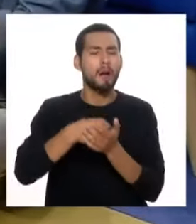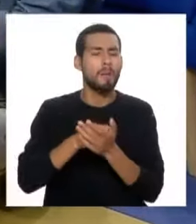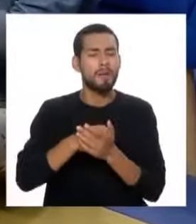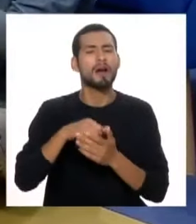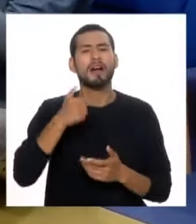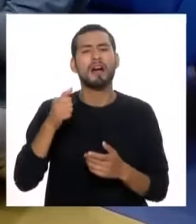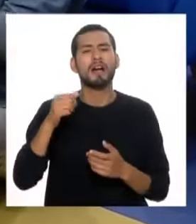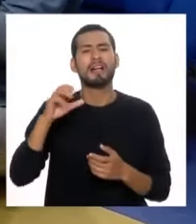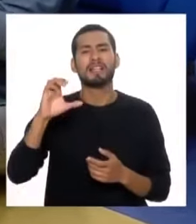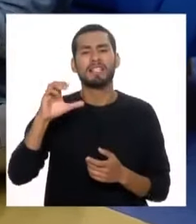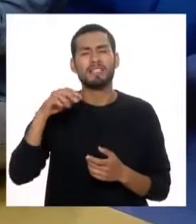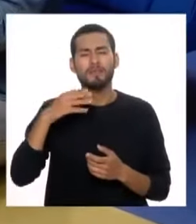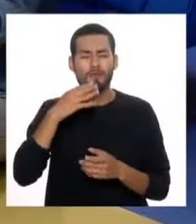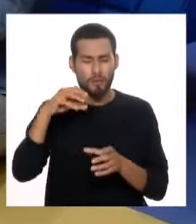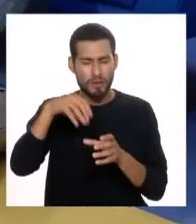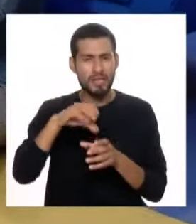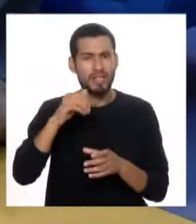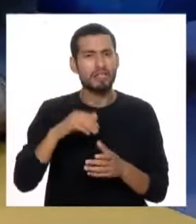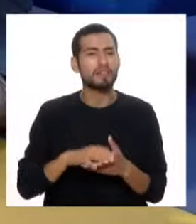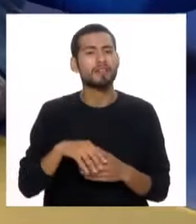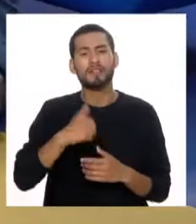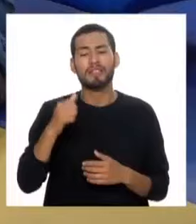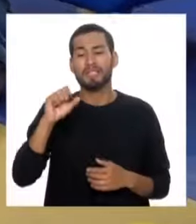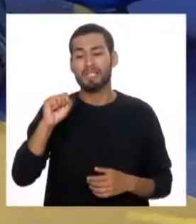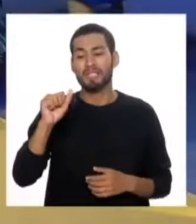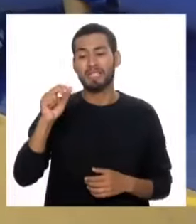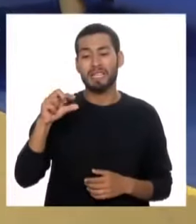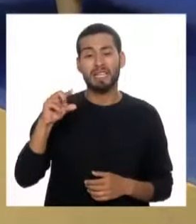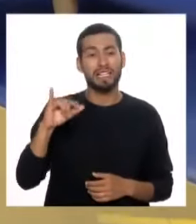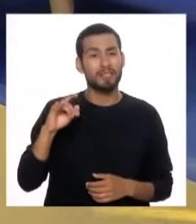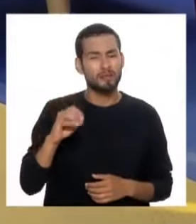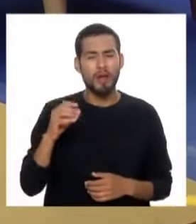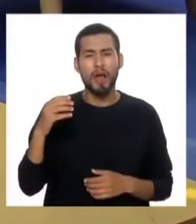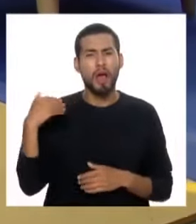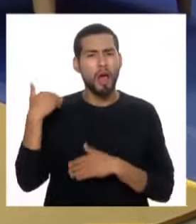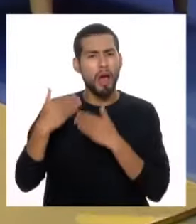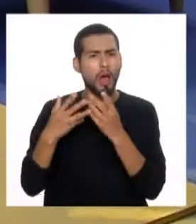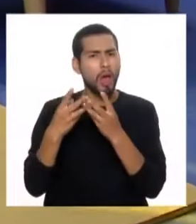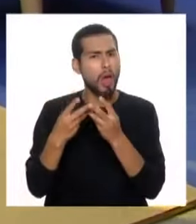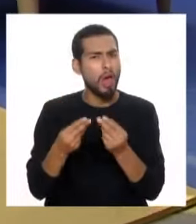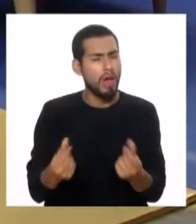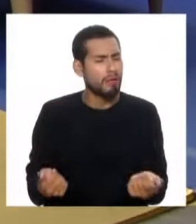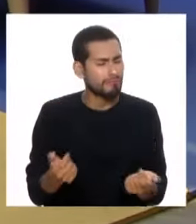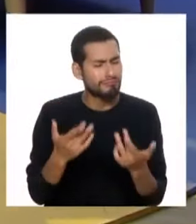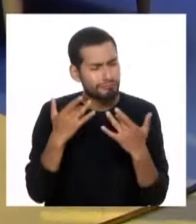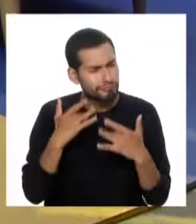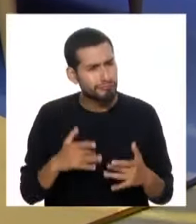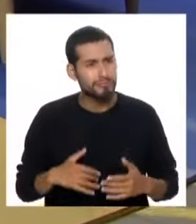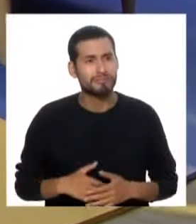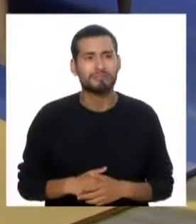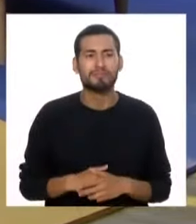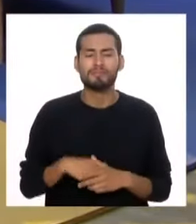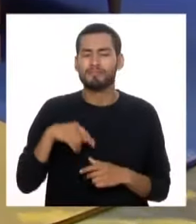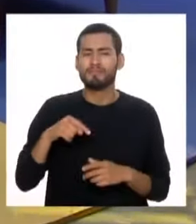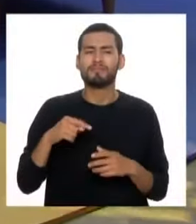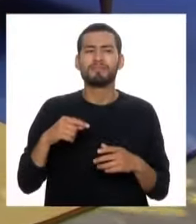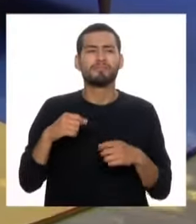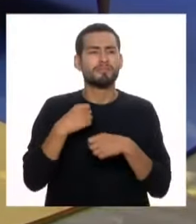con chancaca. Tenemos el sanguito también, que se está perdiendo, lamentablemente, que se hace